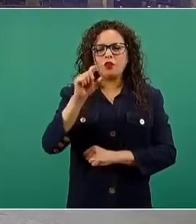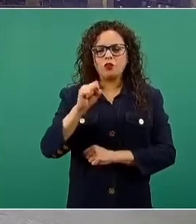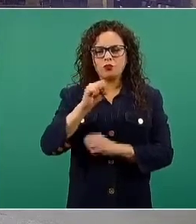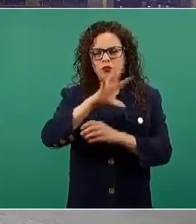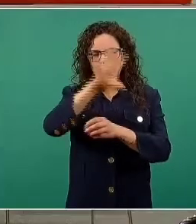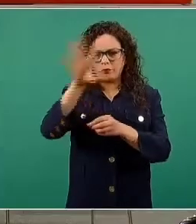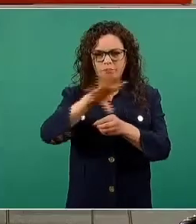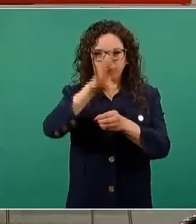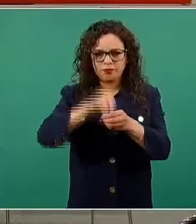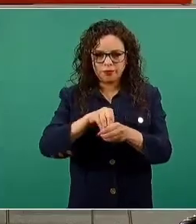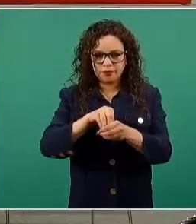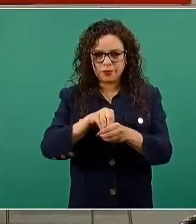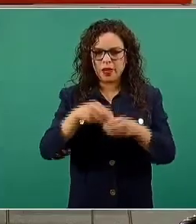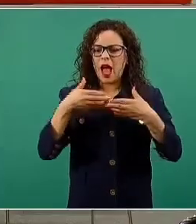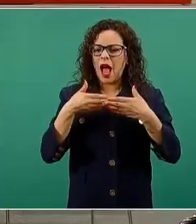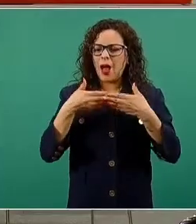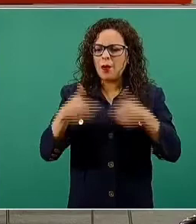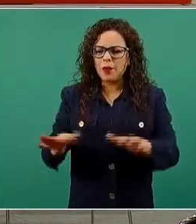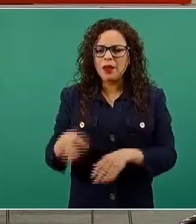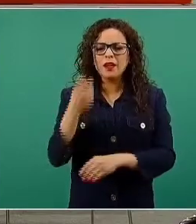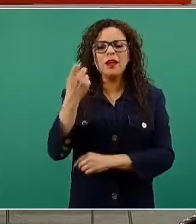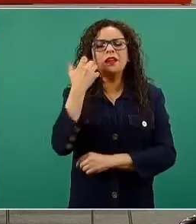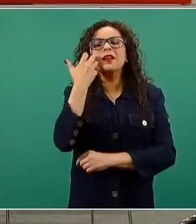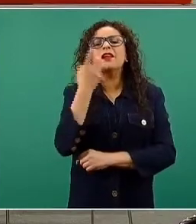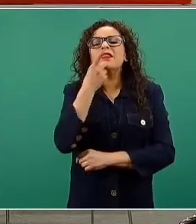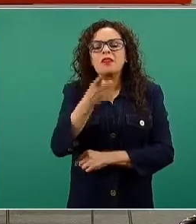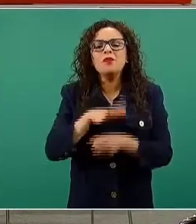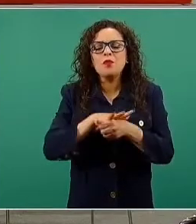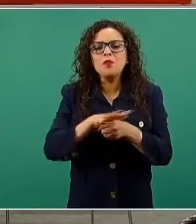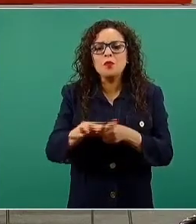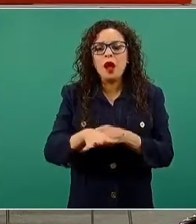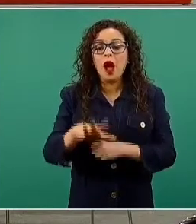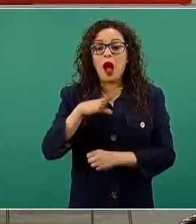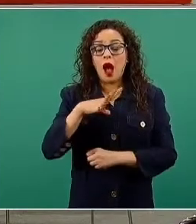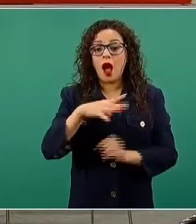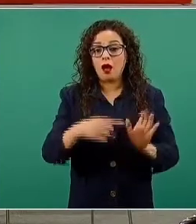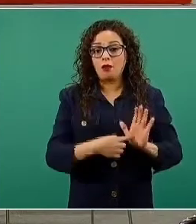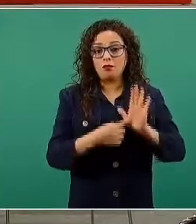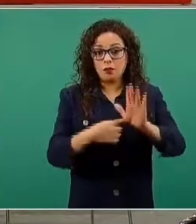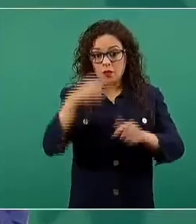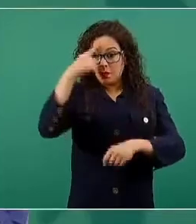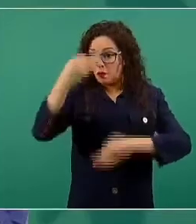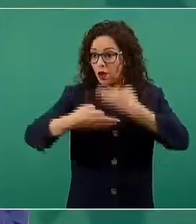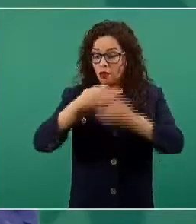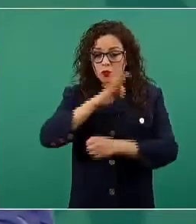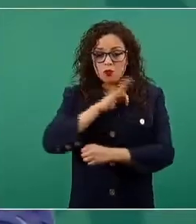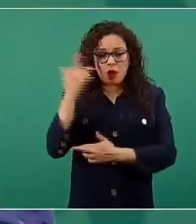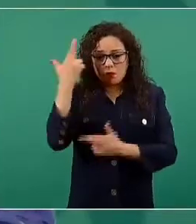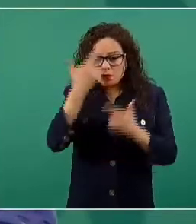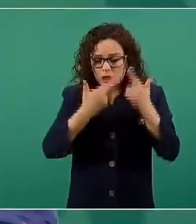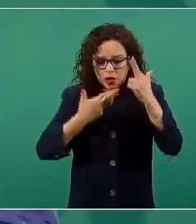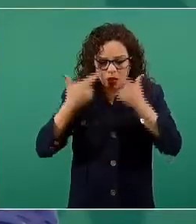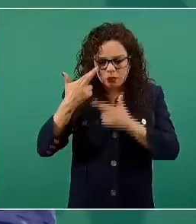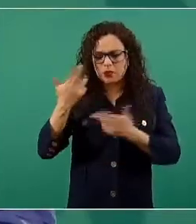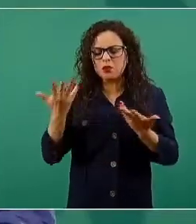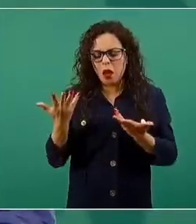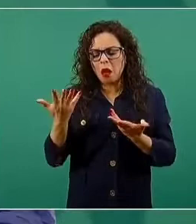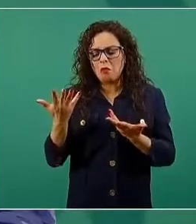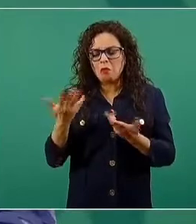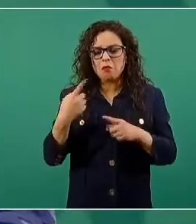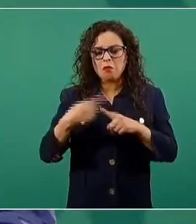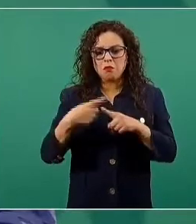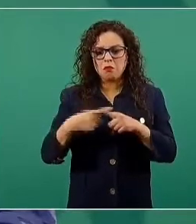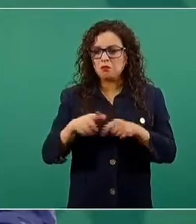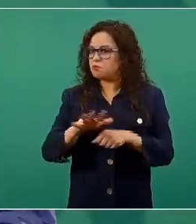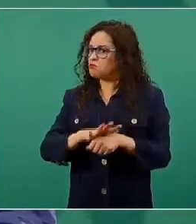datos abiertos quiere decir datos que están directamente disponibles para su análisis, para su revisión por parte de